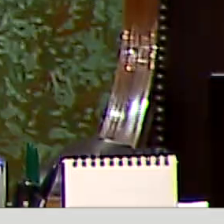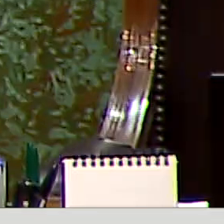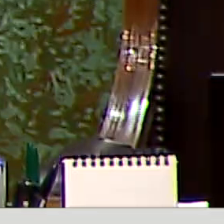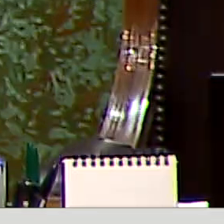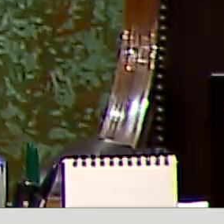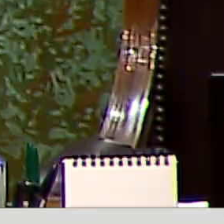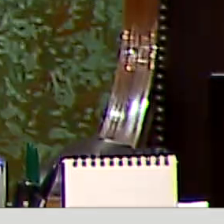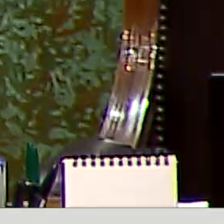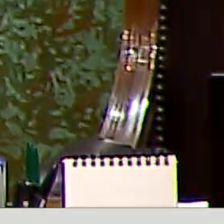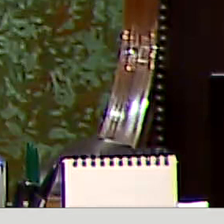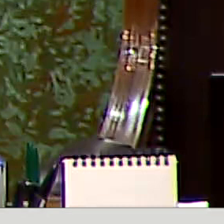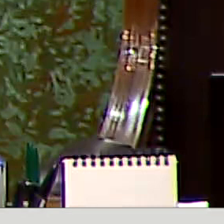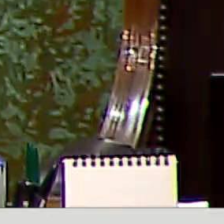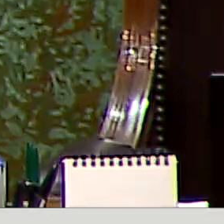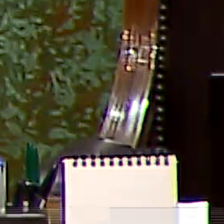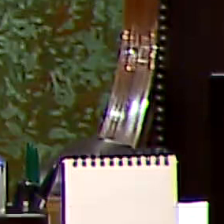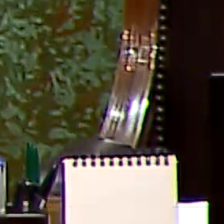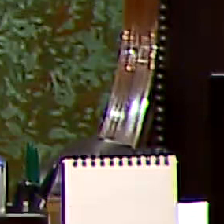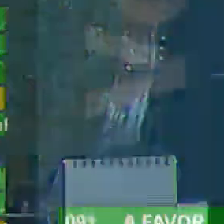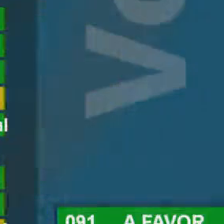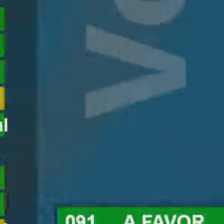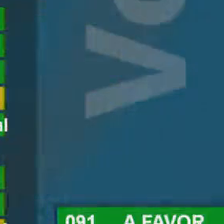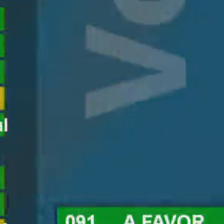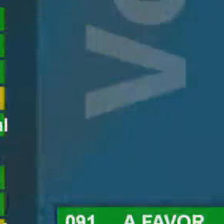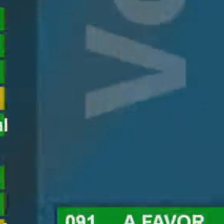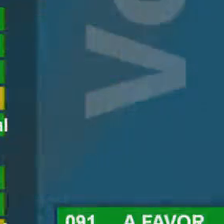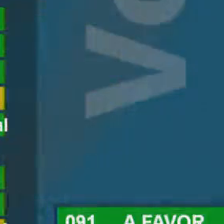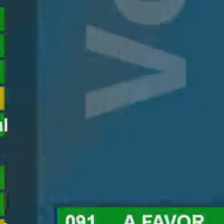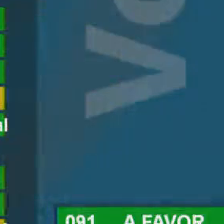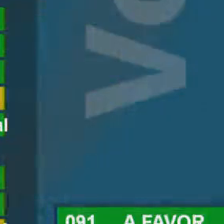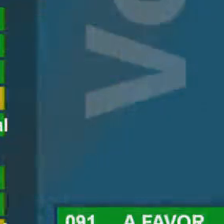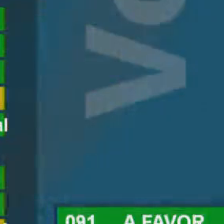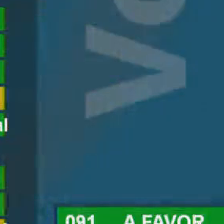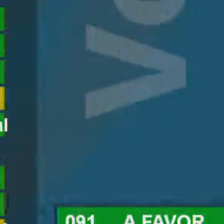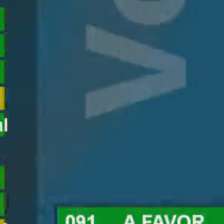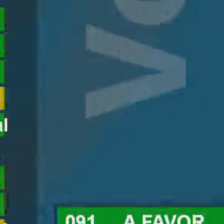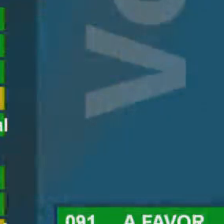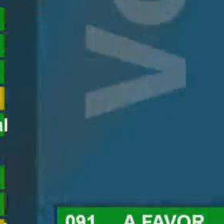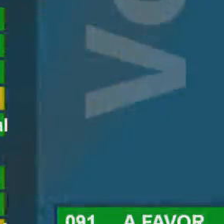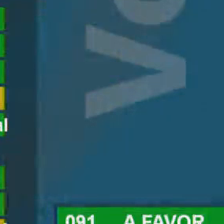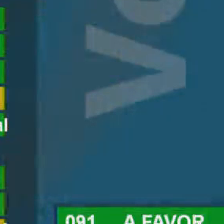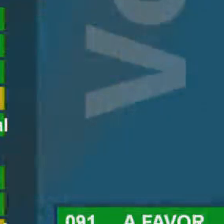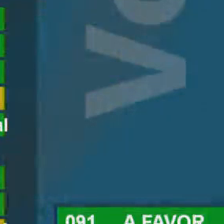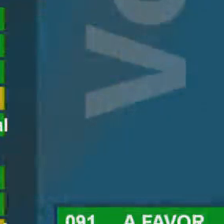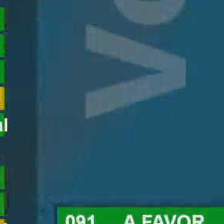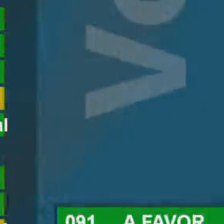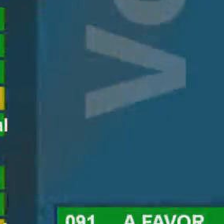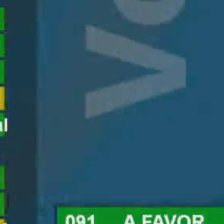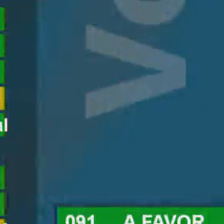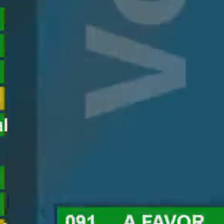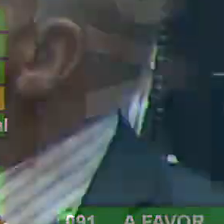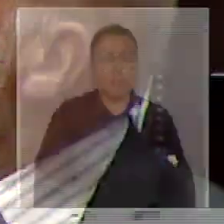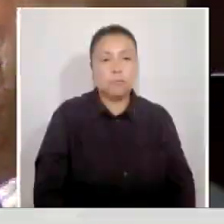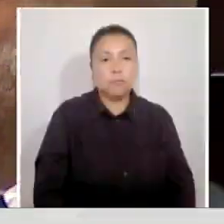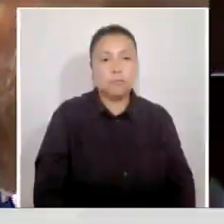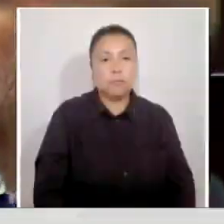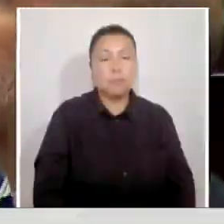Romero laota afirmativa 9 en contra 3